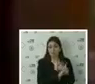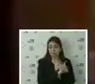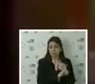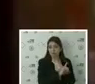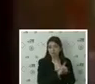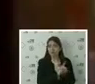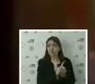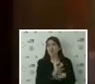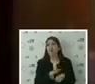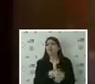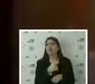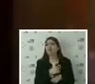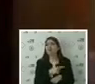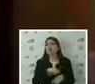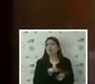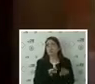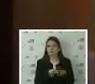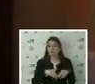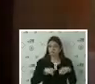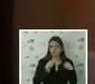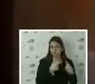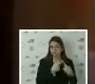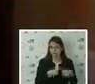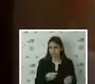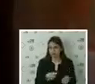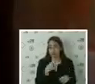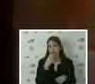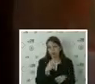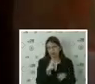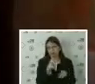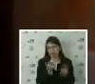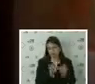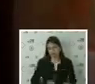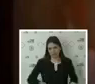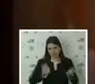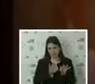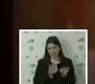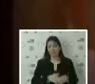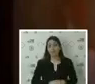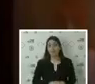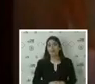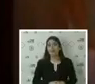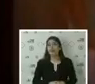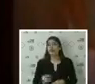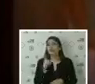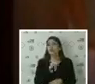estado nihilista de la vida. Sin duda eso es importante. En este caso, los